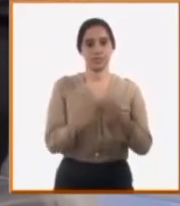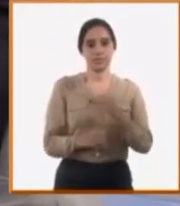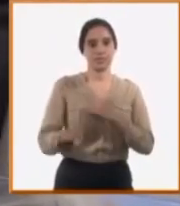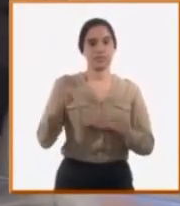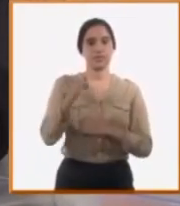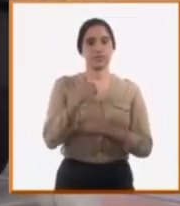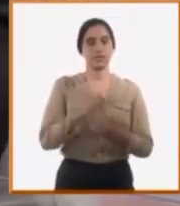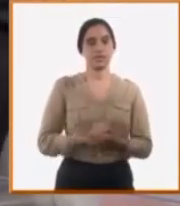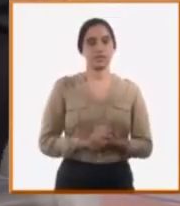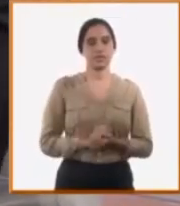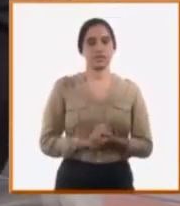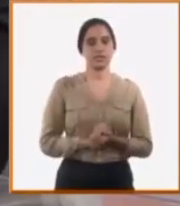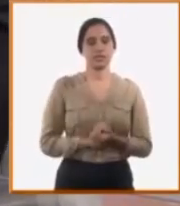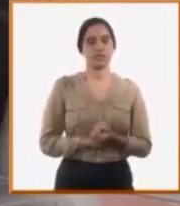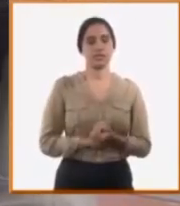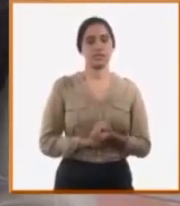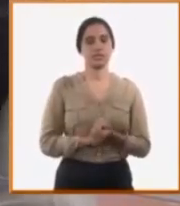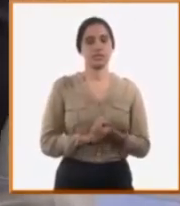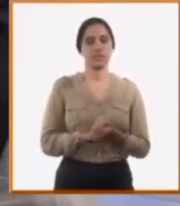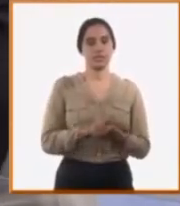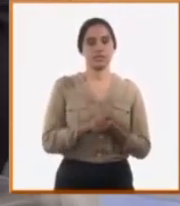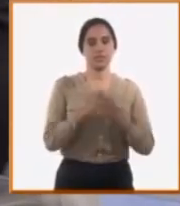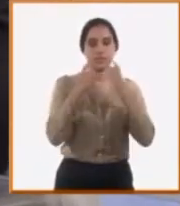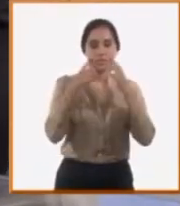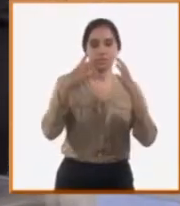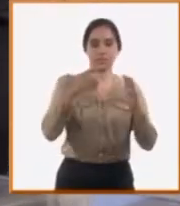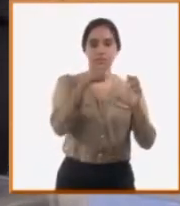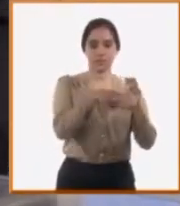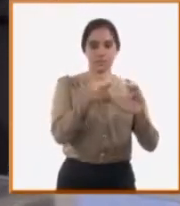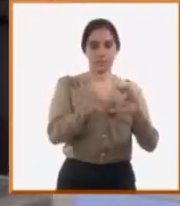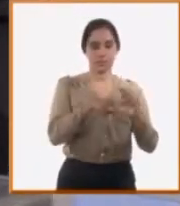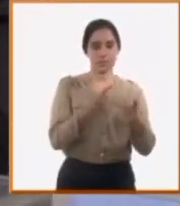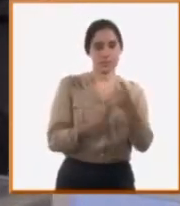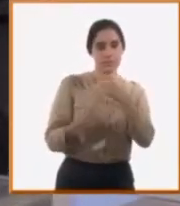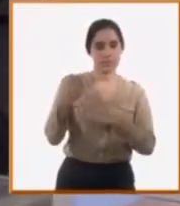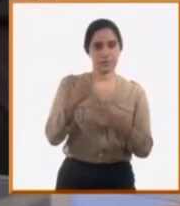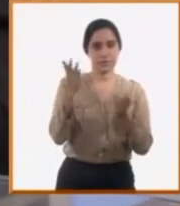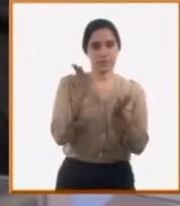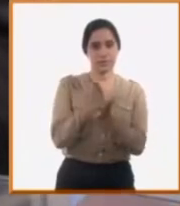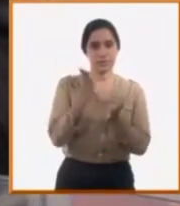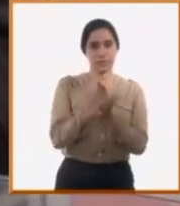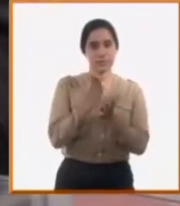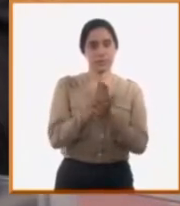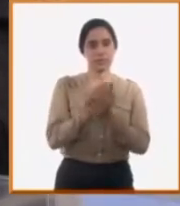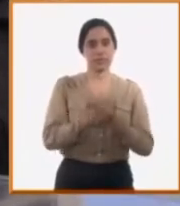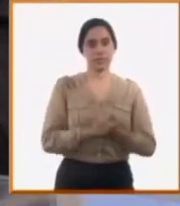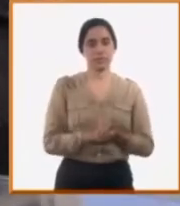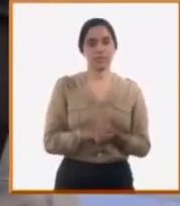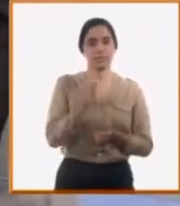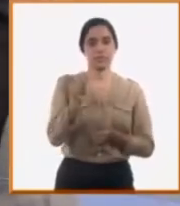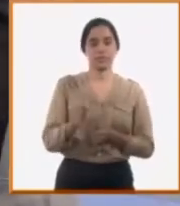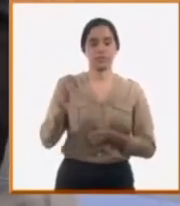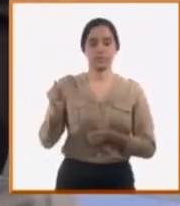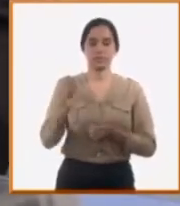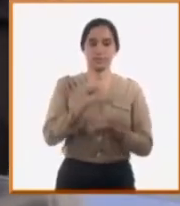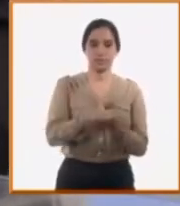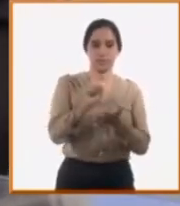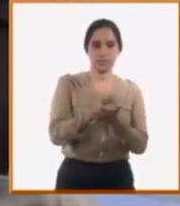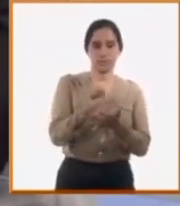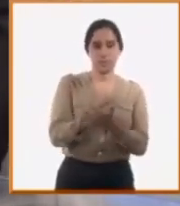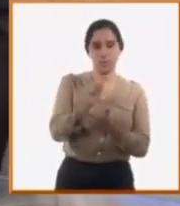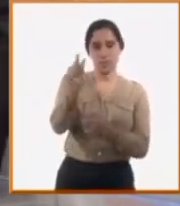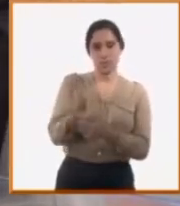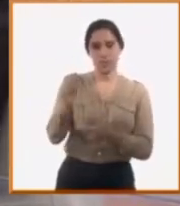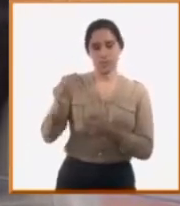y otros y poder entre todos eh construir una una educación eh superior más comprometida con la sociedad que tributa más el